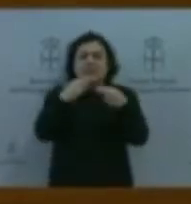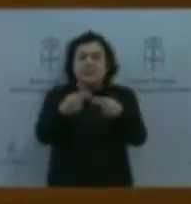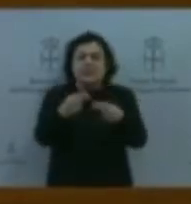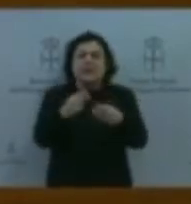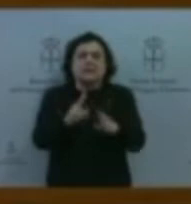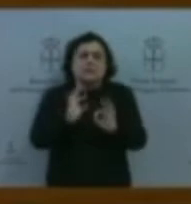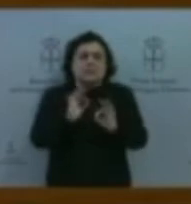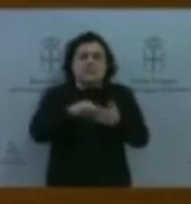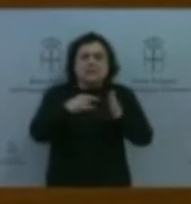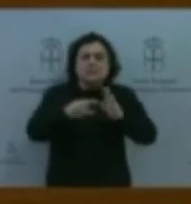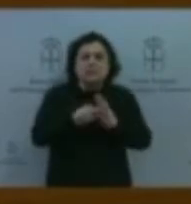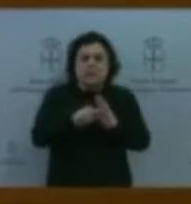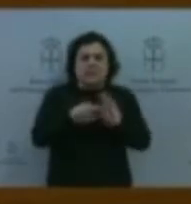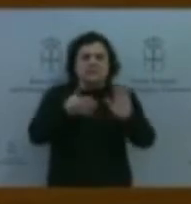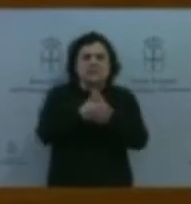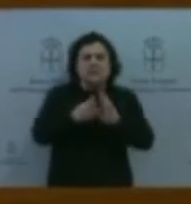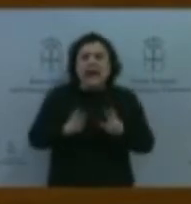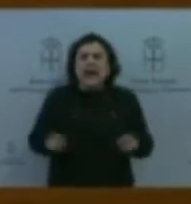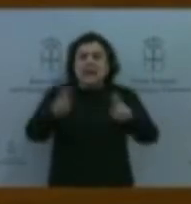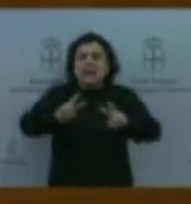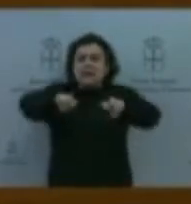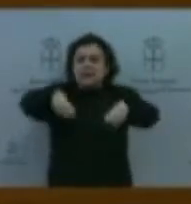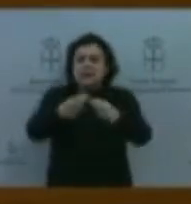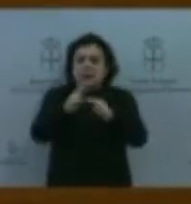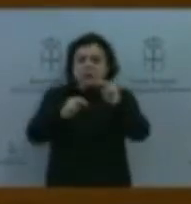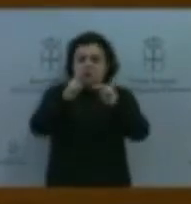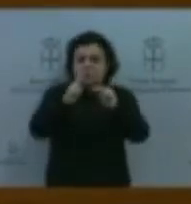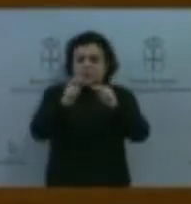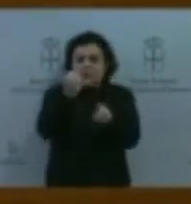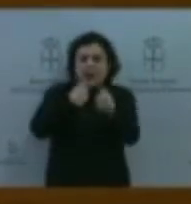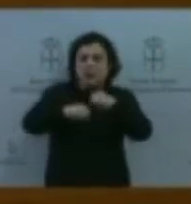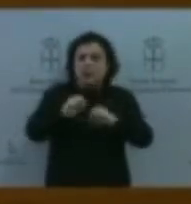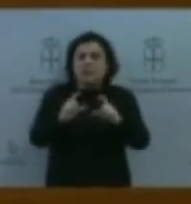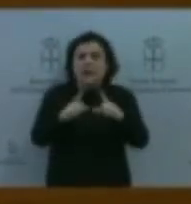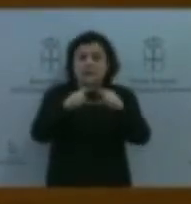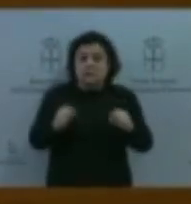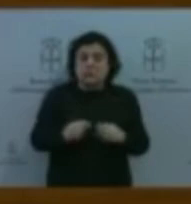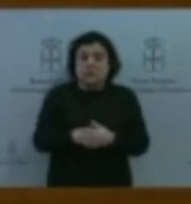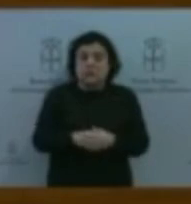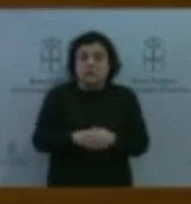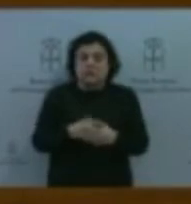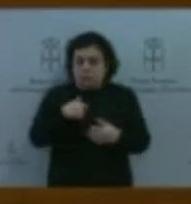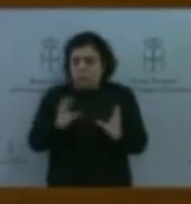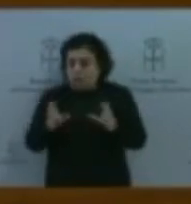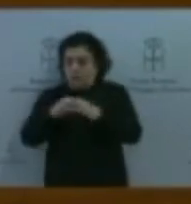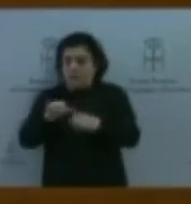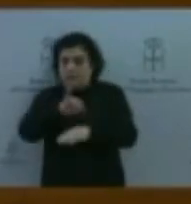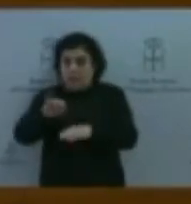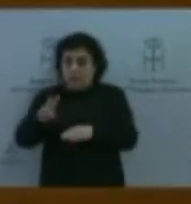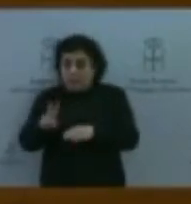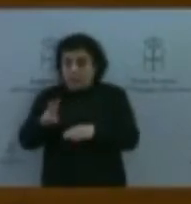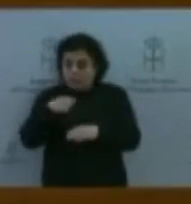la economía asturiana. Podemos Izquierda Unida le hemos trasladado nuestra voluntad de trabajar en común, de plantear propuestas comunes hacia